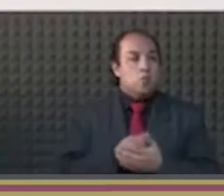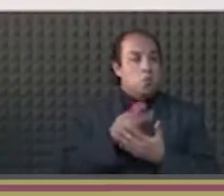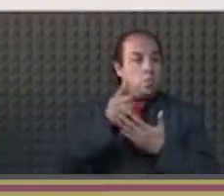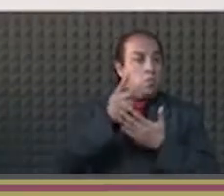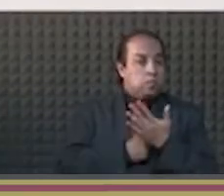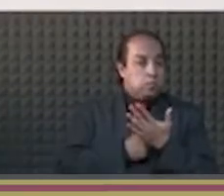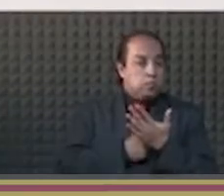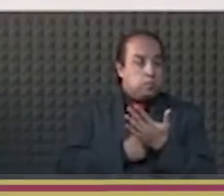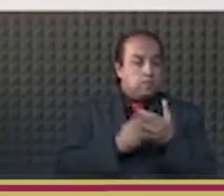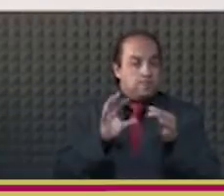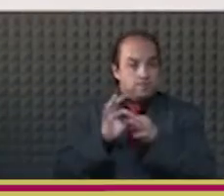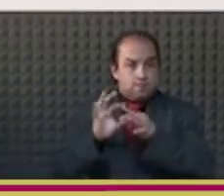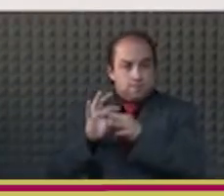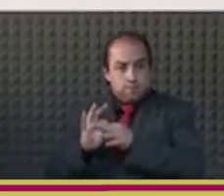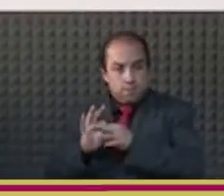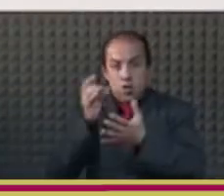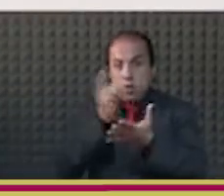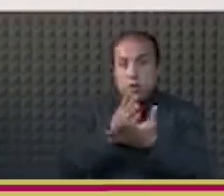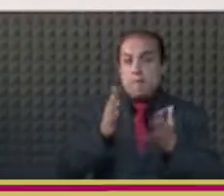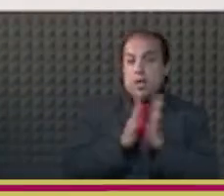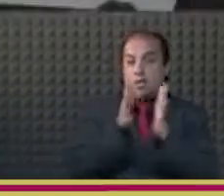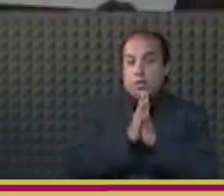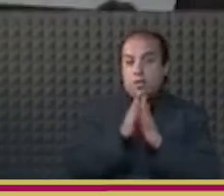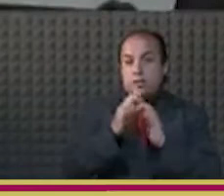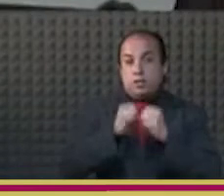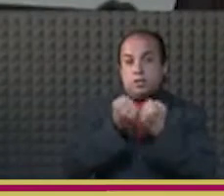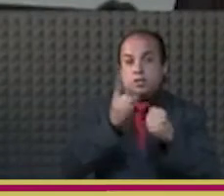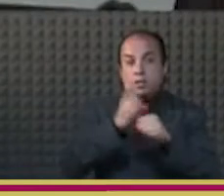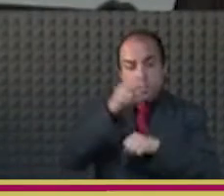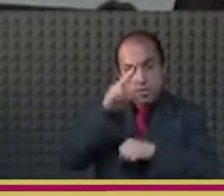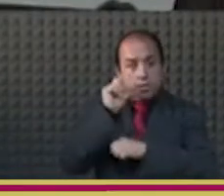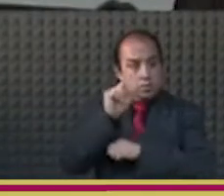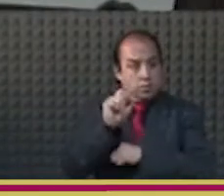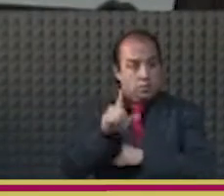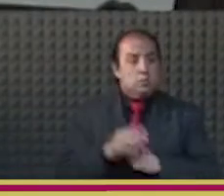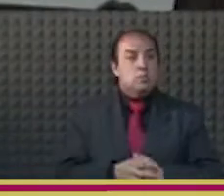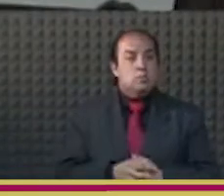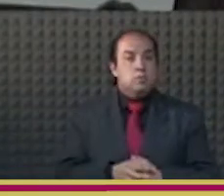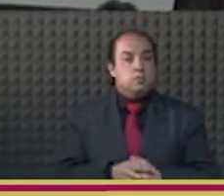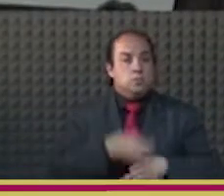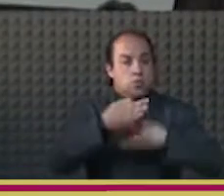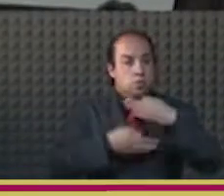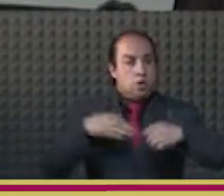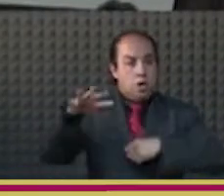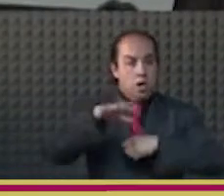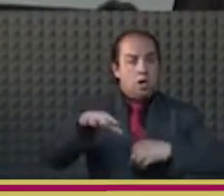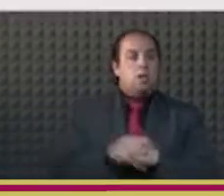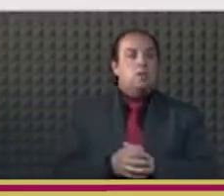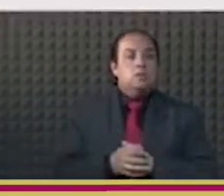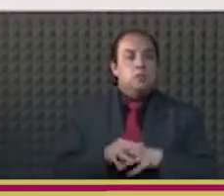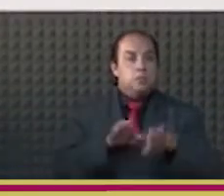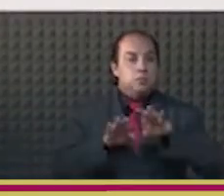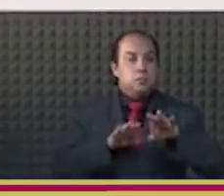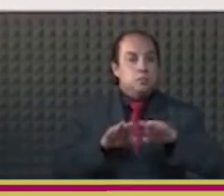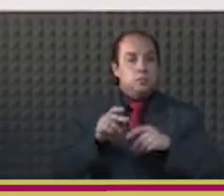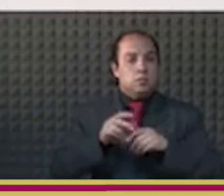de articulación en donde no solamente participa la sociedad mexicana, sino también pues todo el sector productivo del país.